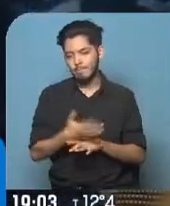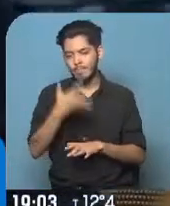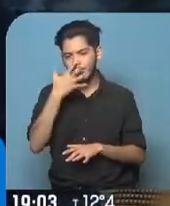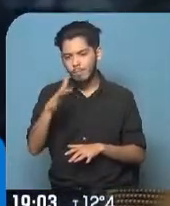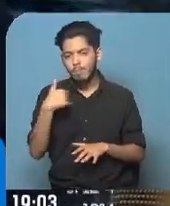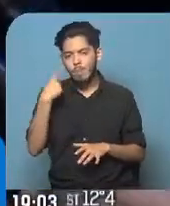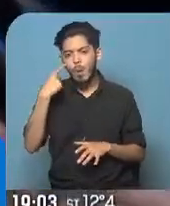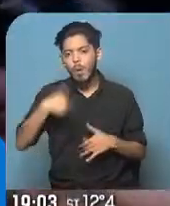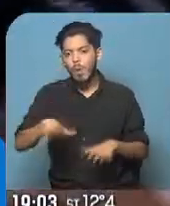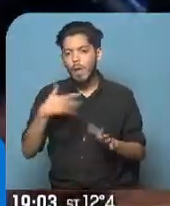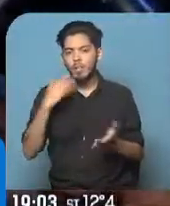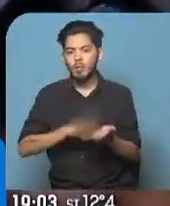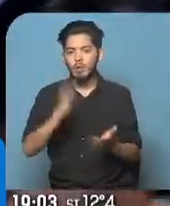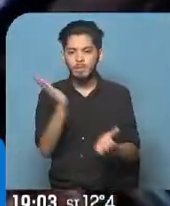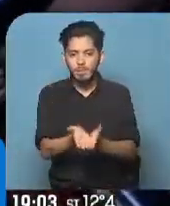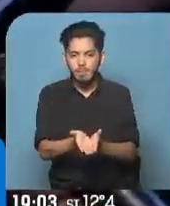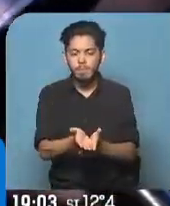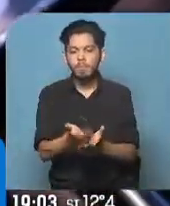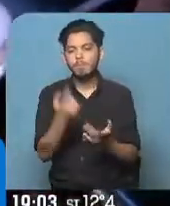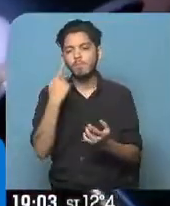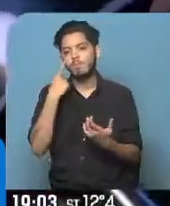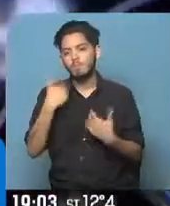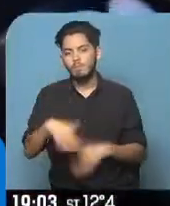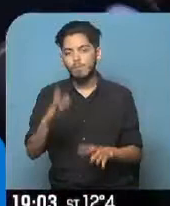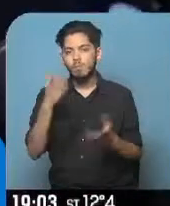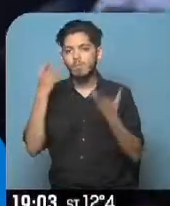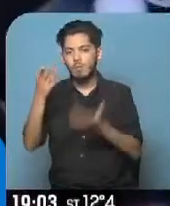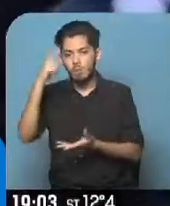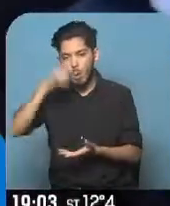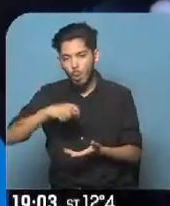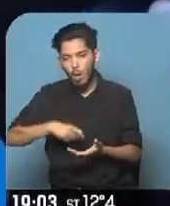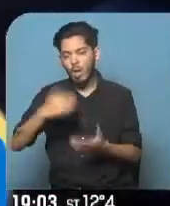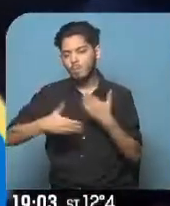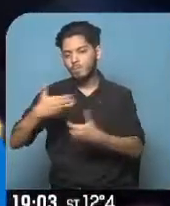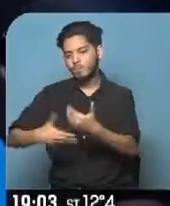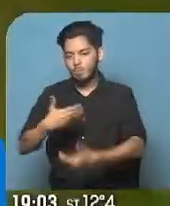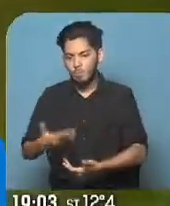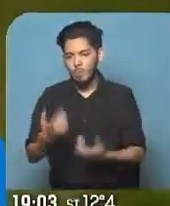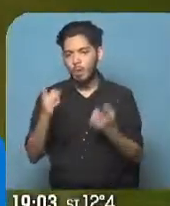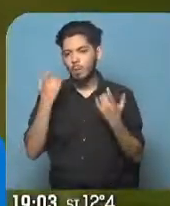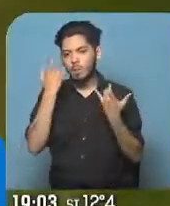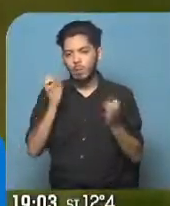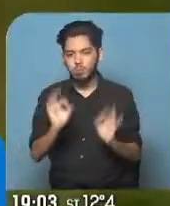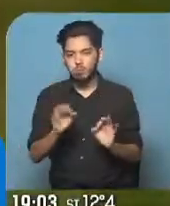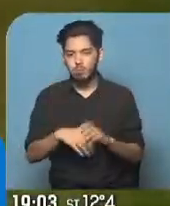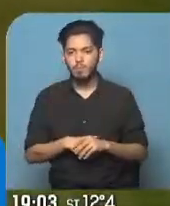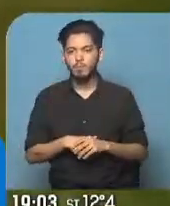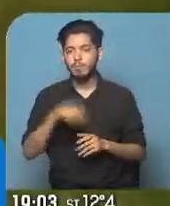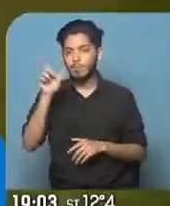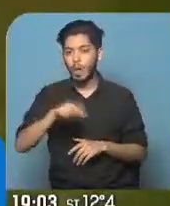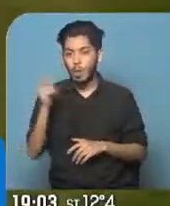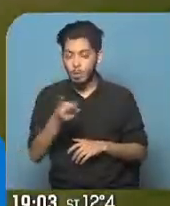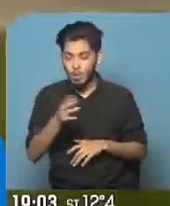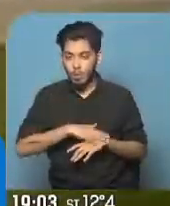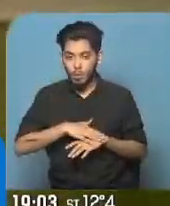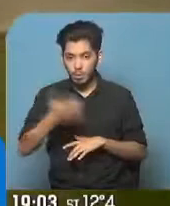tema de la sentencia después se verán las obras las apelaciones y lo que suceda pero 80 la víctima al momento del hecho